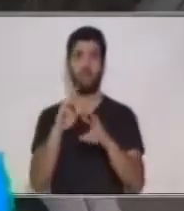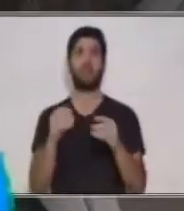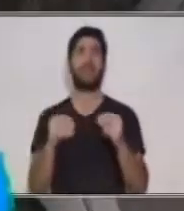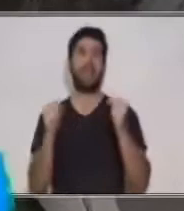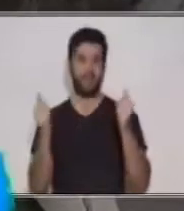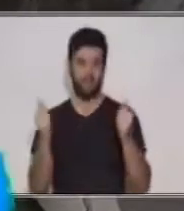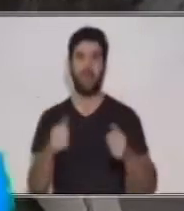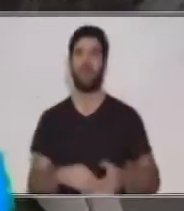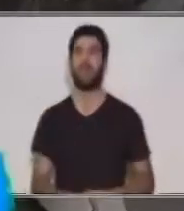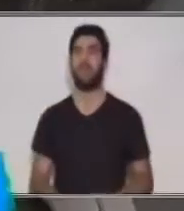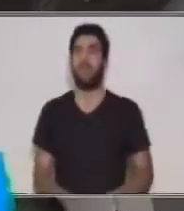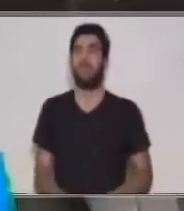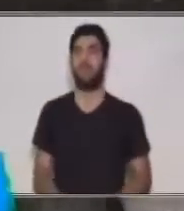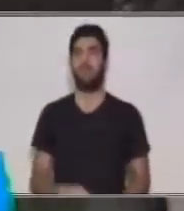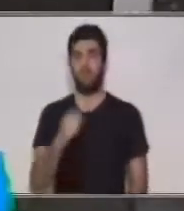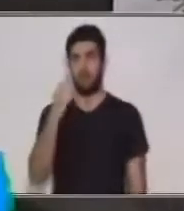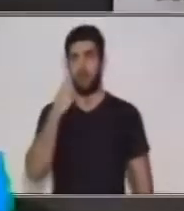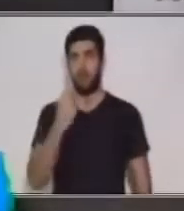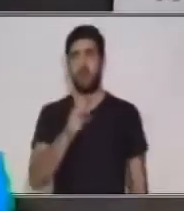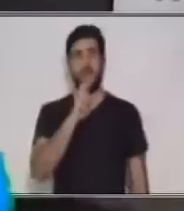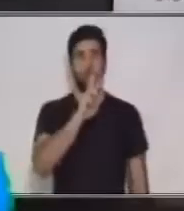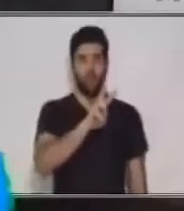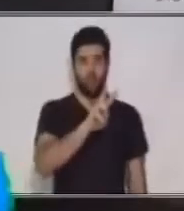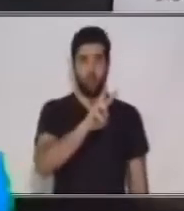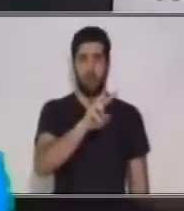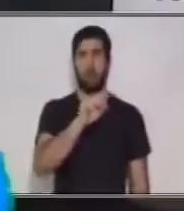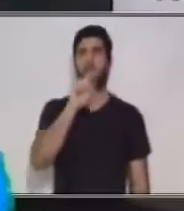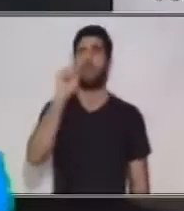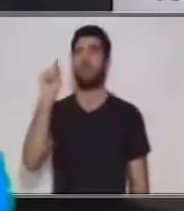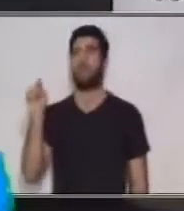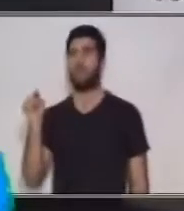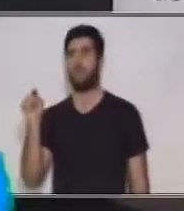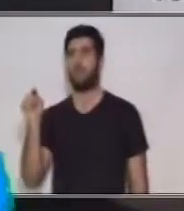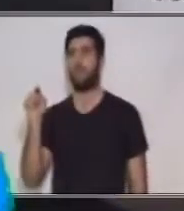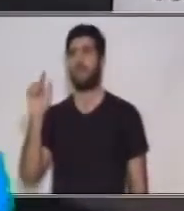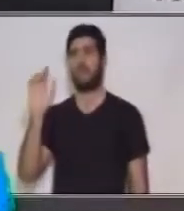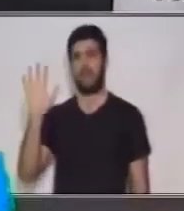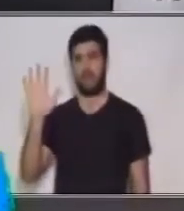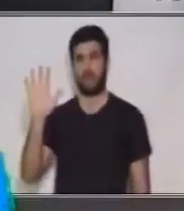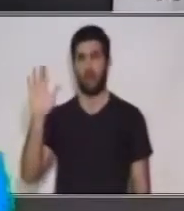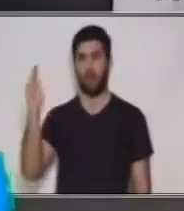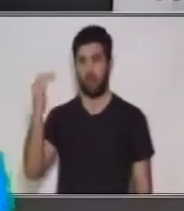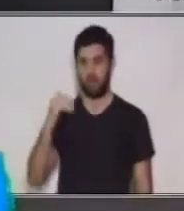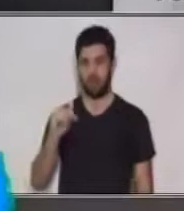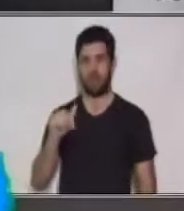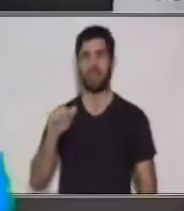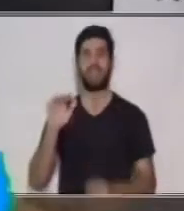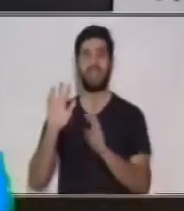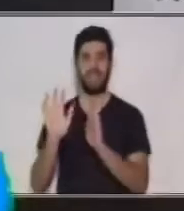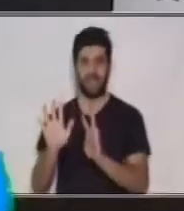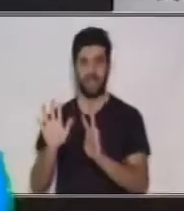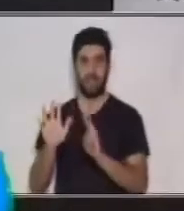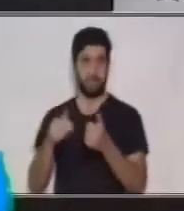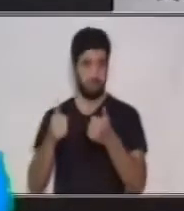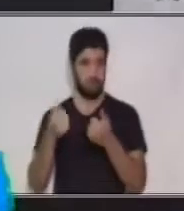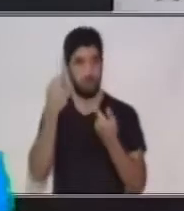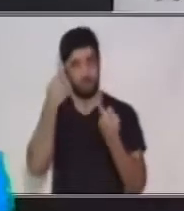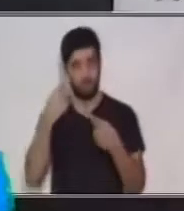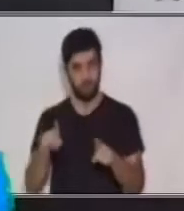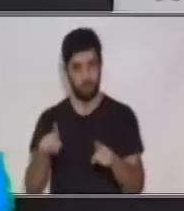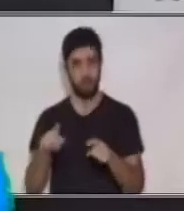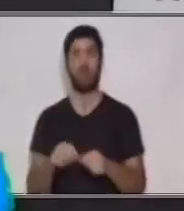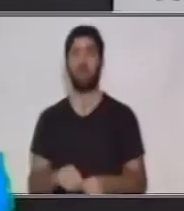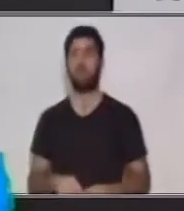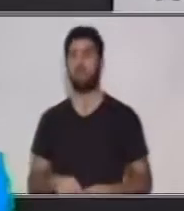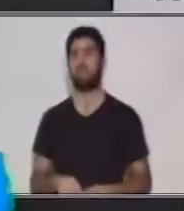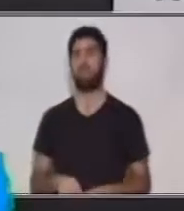Vamos a poner aquí que tiene 2, aquí tiene 5 y aquí tiene 7, ¿de acuerdo? Vamos a